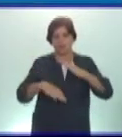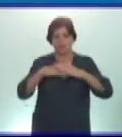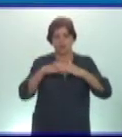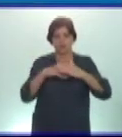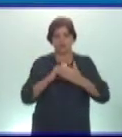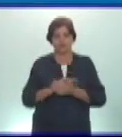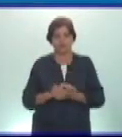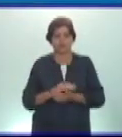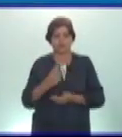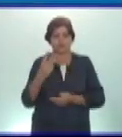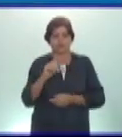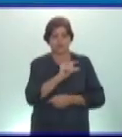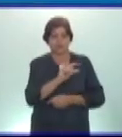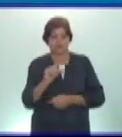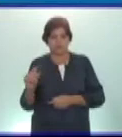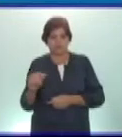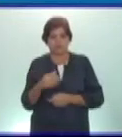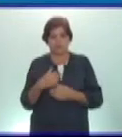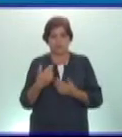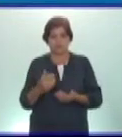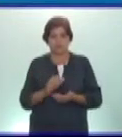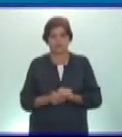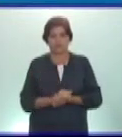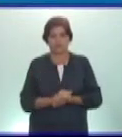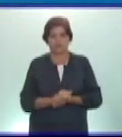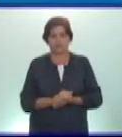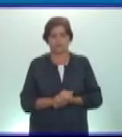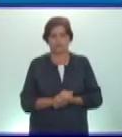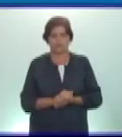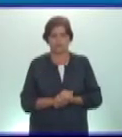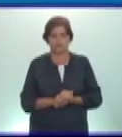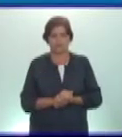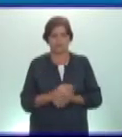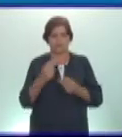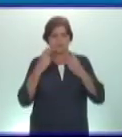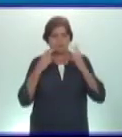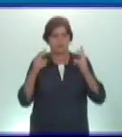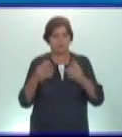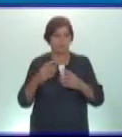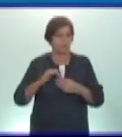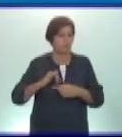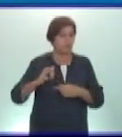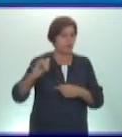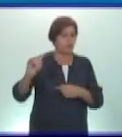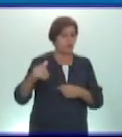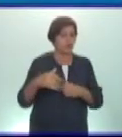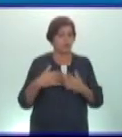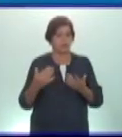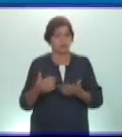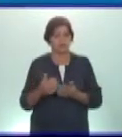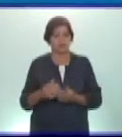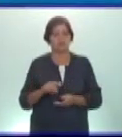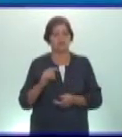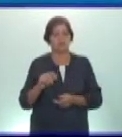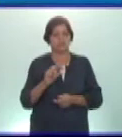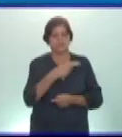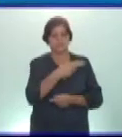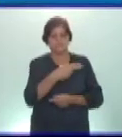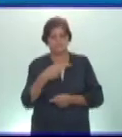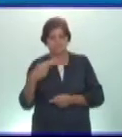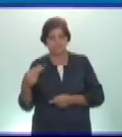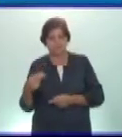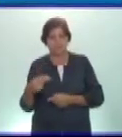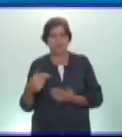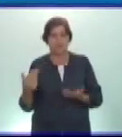oración, los médicos, ese es el sujeto, viven demasiado lejos del predicado. Acá tenemos la forma verbal